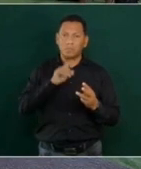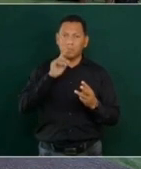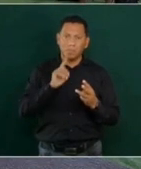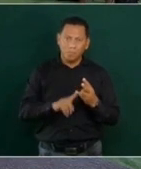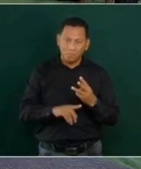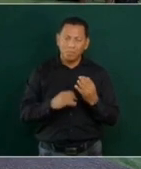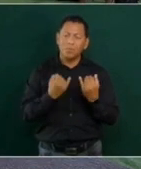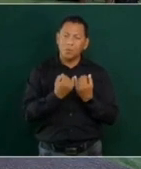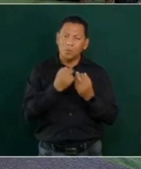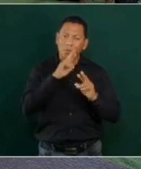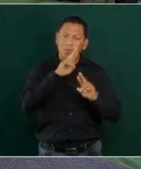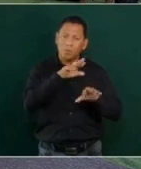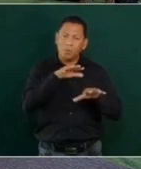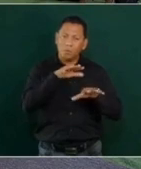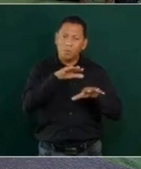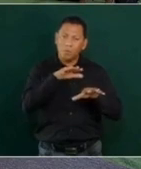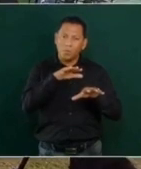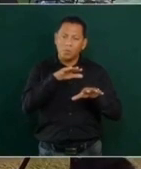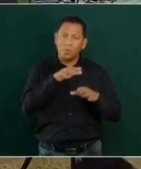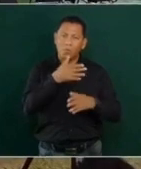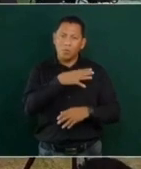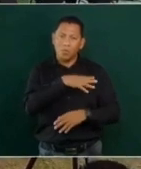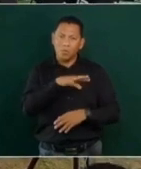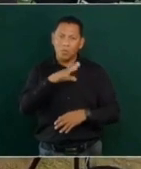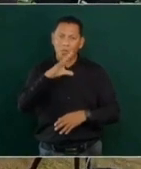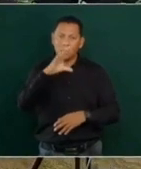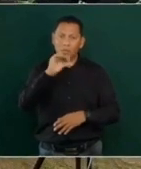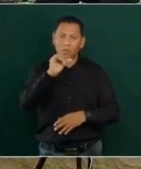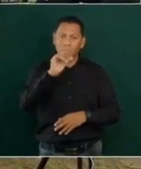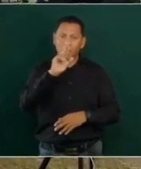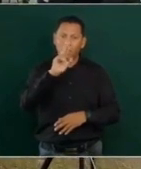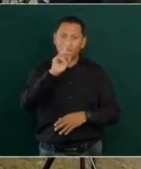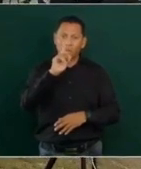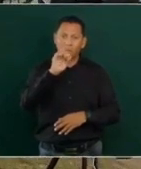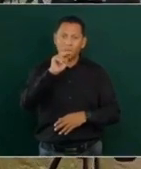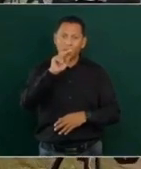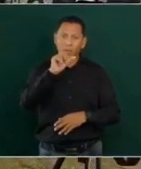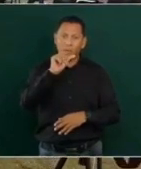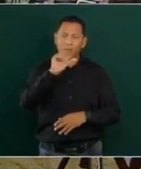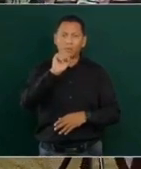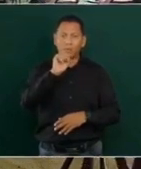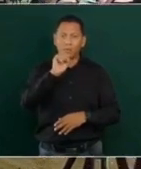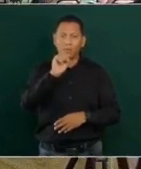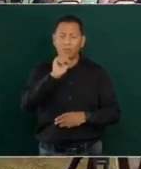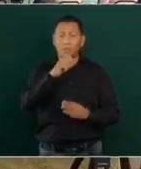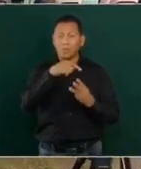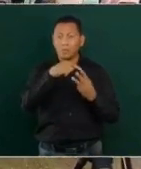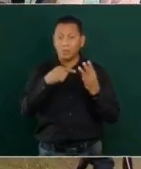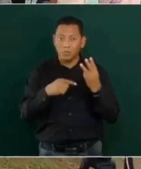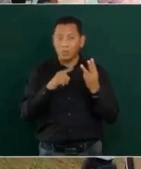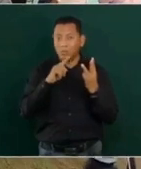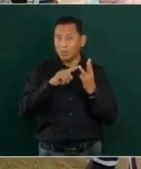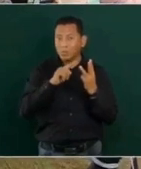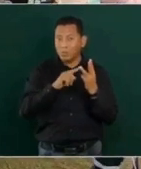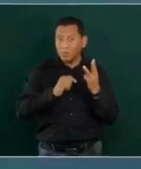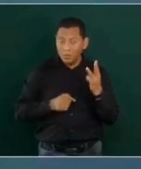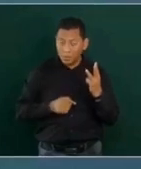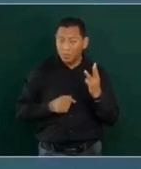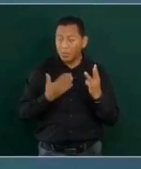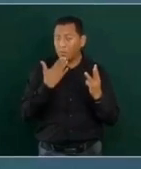admiro y respeto a Ángel Cárdenas, porque no ha habido ningún presidente